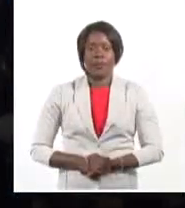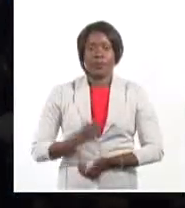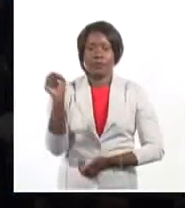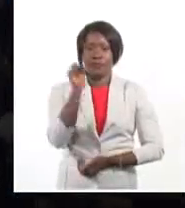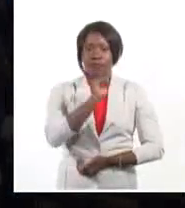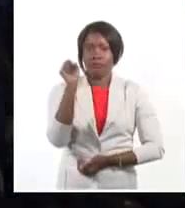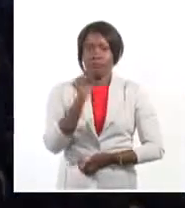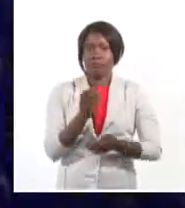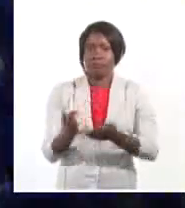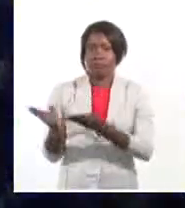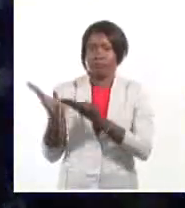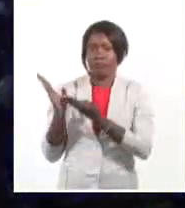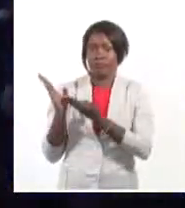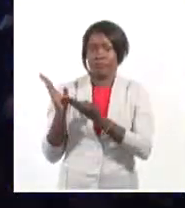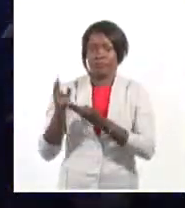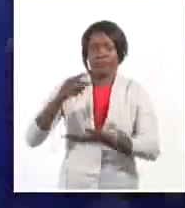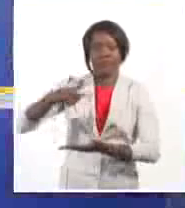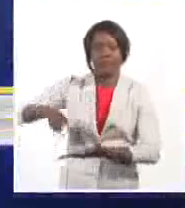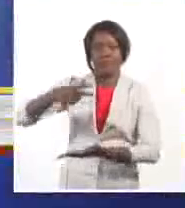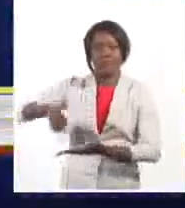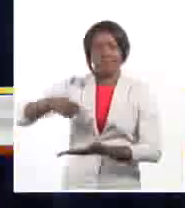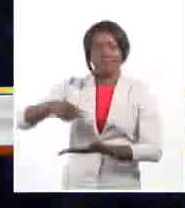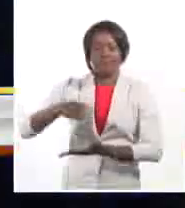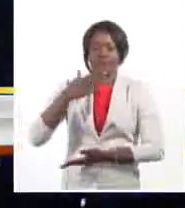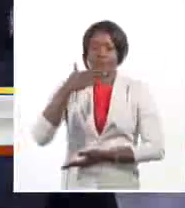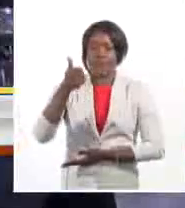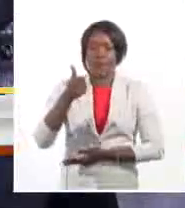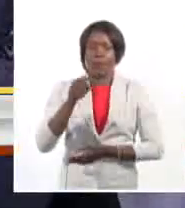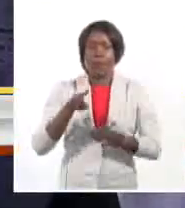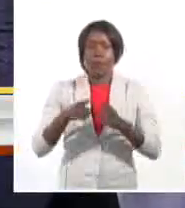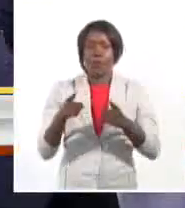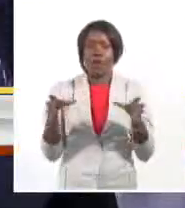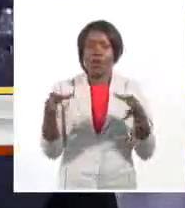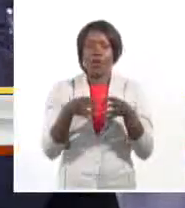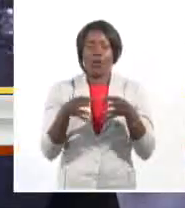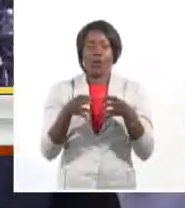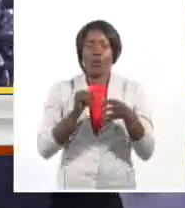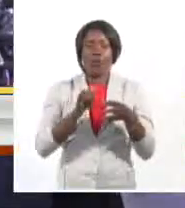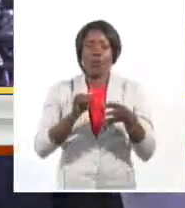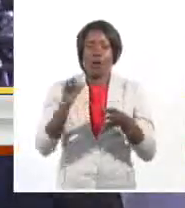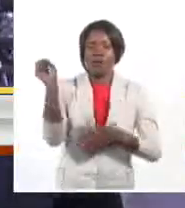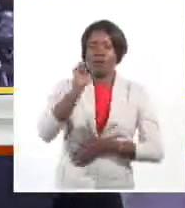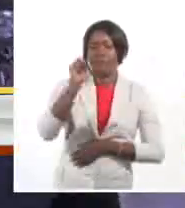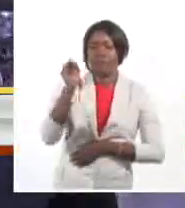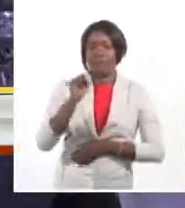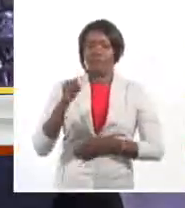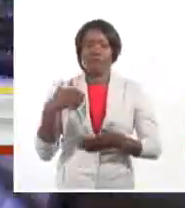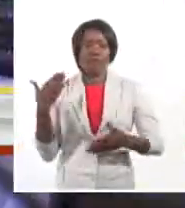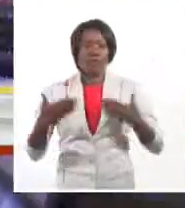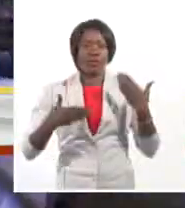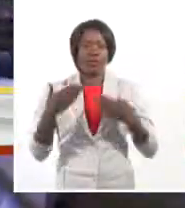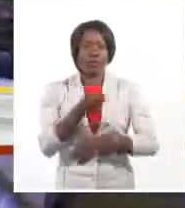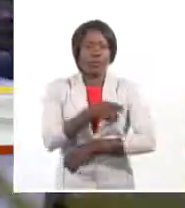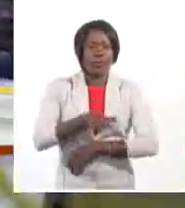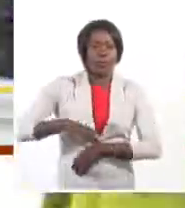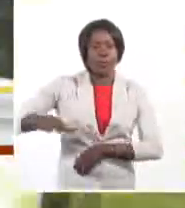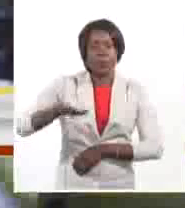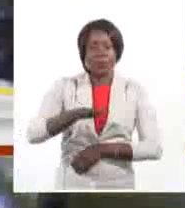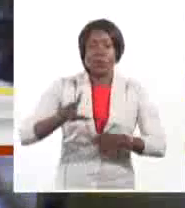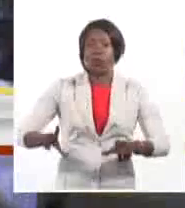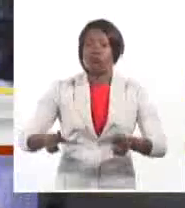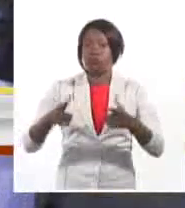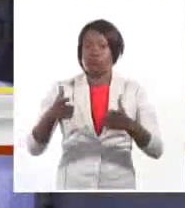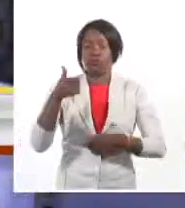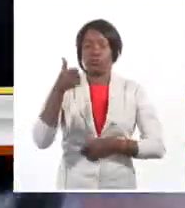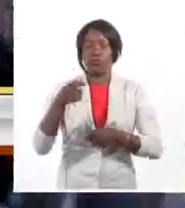La denominada por el público como la orquesta más dulce de Cuba, cuenta en su cuarto de siglo de existencia con 10